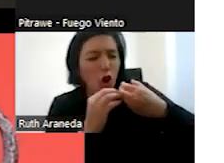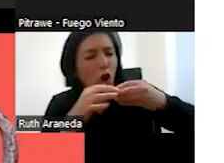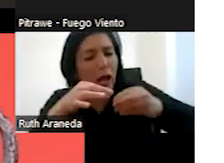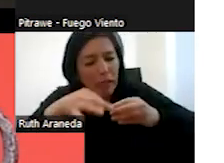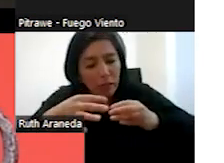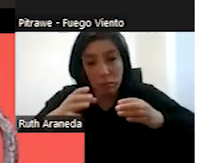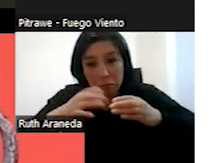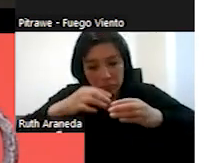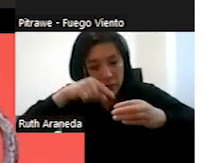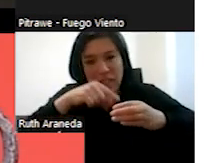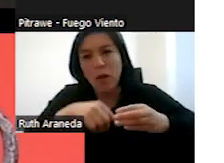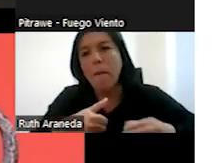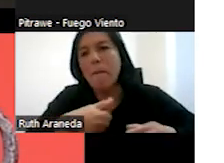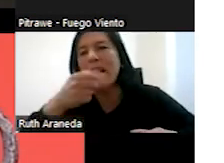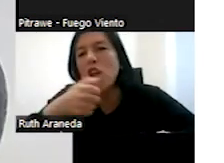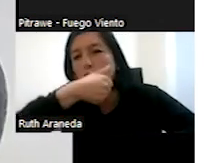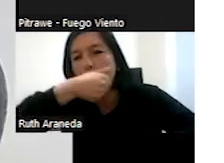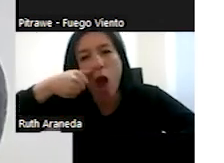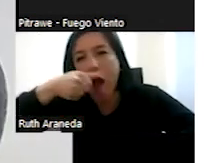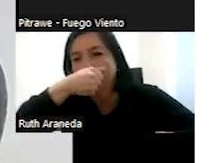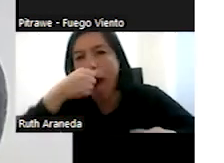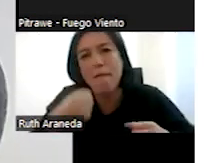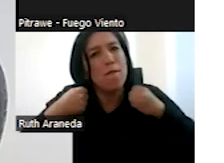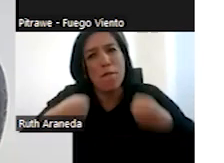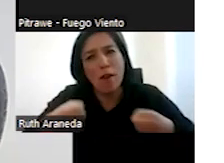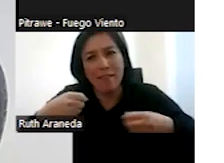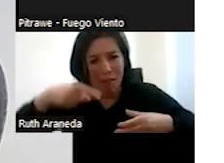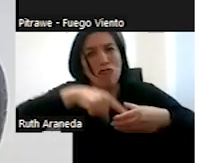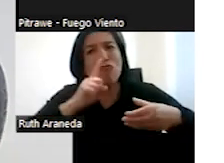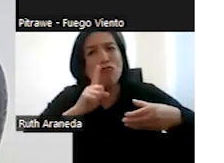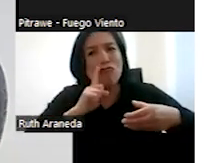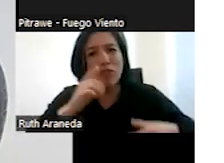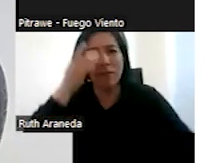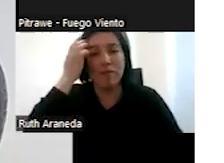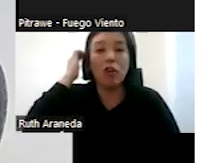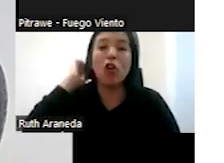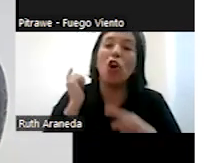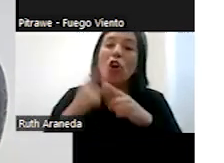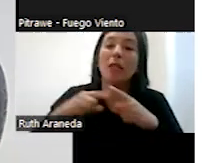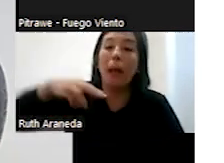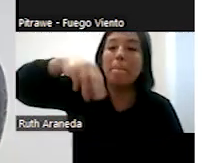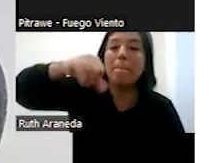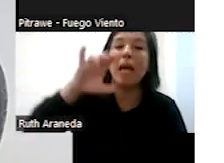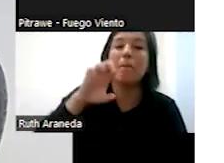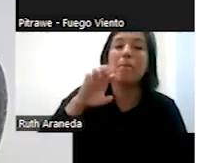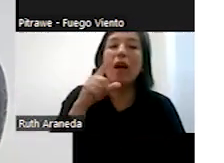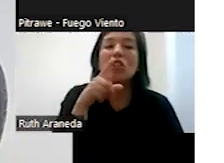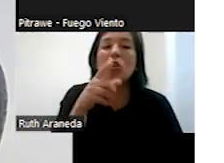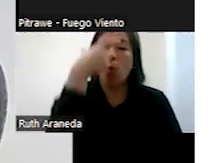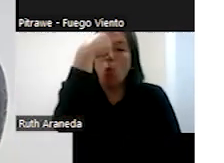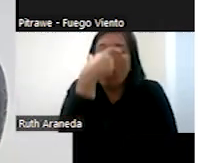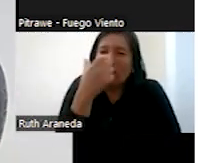un alucinógeno bastante poderoso. En la iglesia de Maipo, por ejemplo, hay un cuerpo hiperflectado, y en este